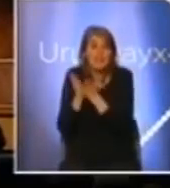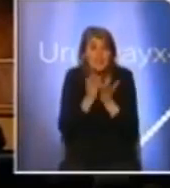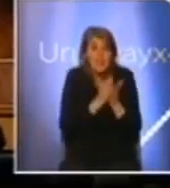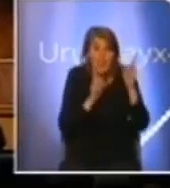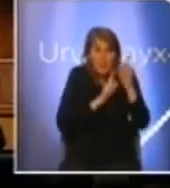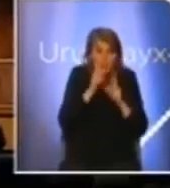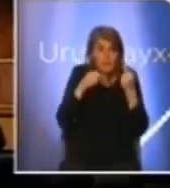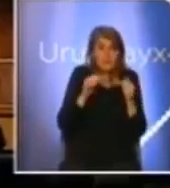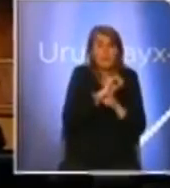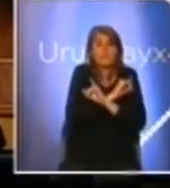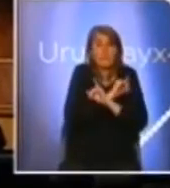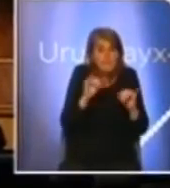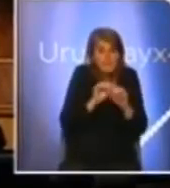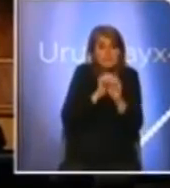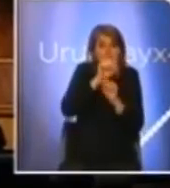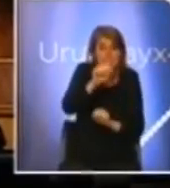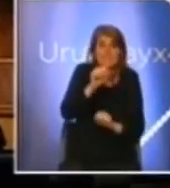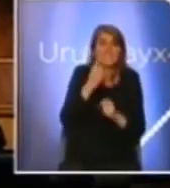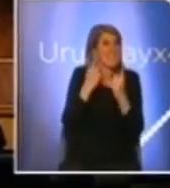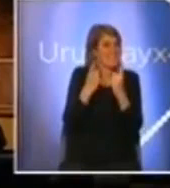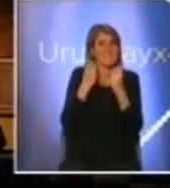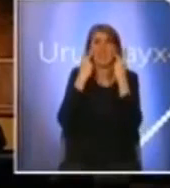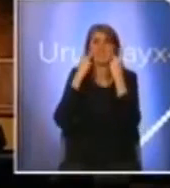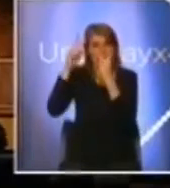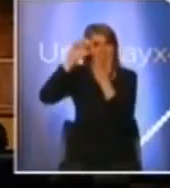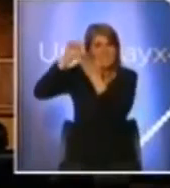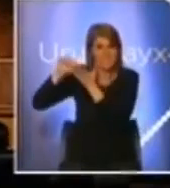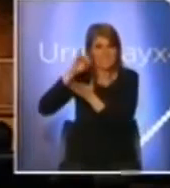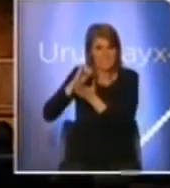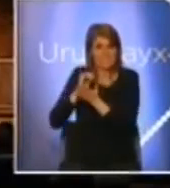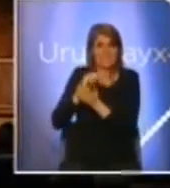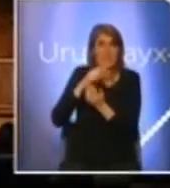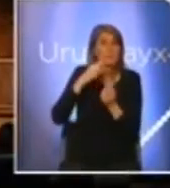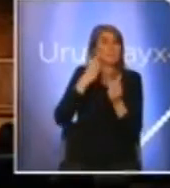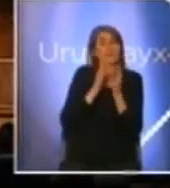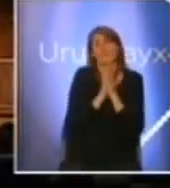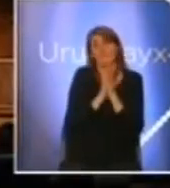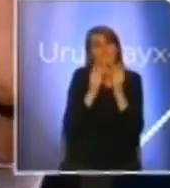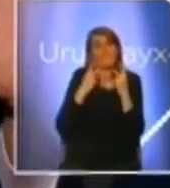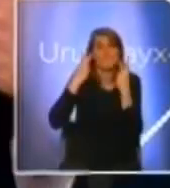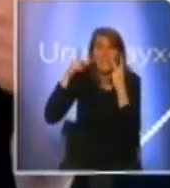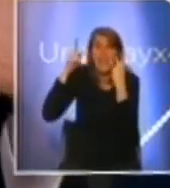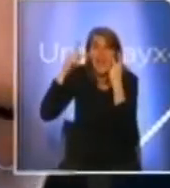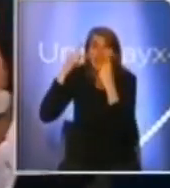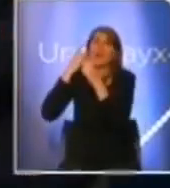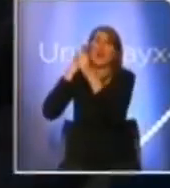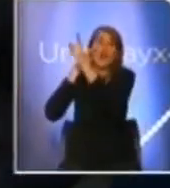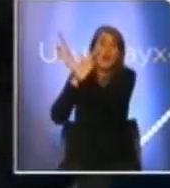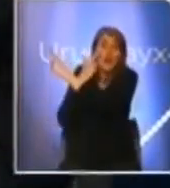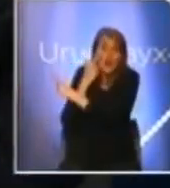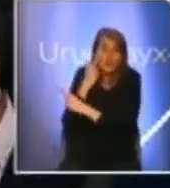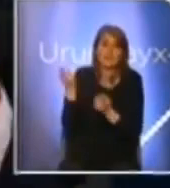a completar su formación, vayan a especializarse, pero también es importante que vayan y vuelvan, que conozcan otras realidades, que conozcan